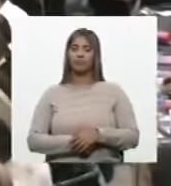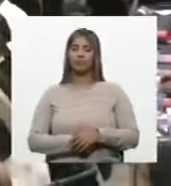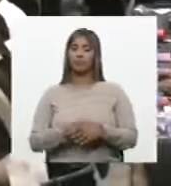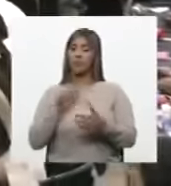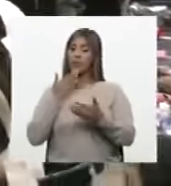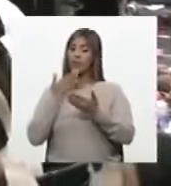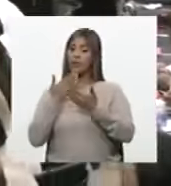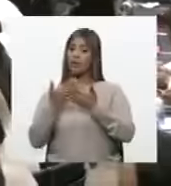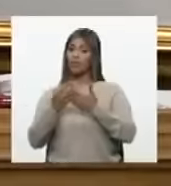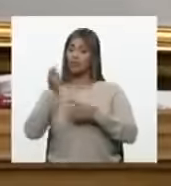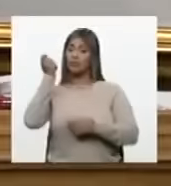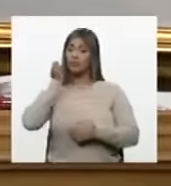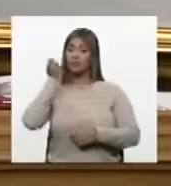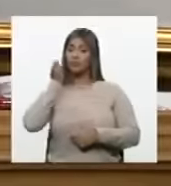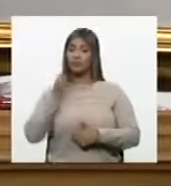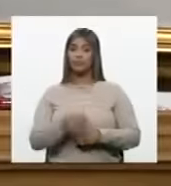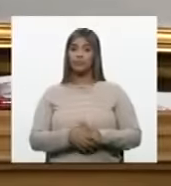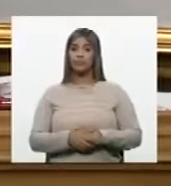Gracias, diputado.